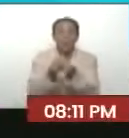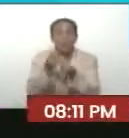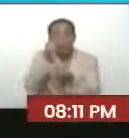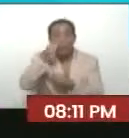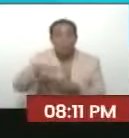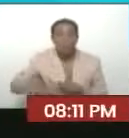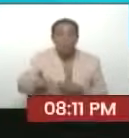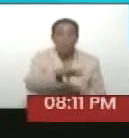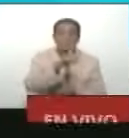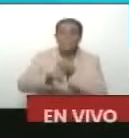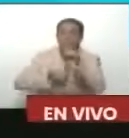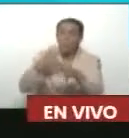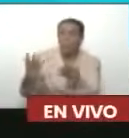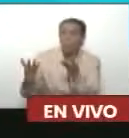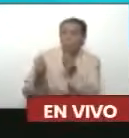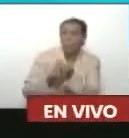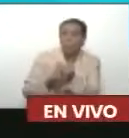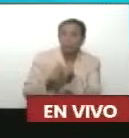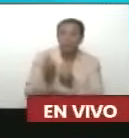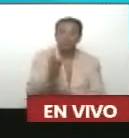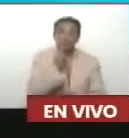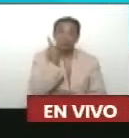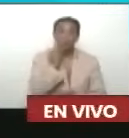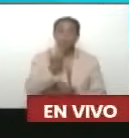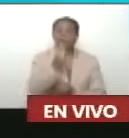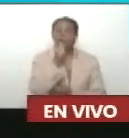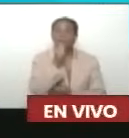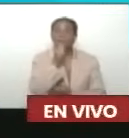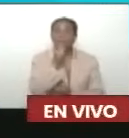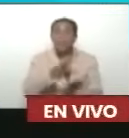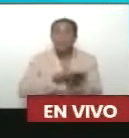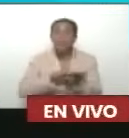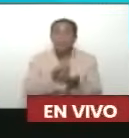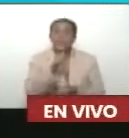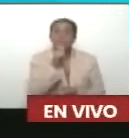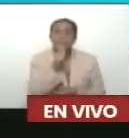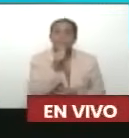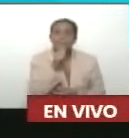Yo dije, bueno, esto solo lo puede resolver